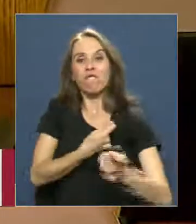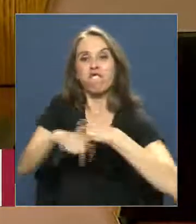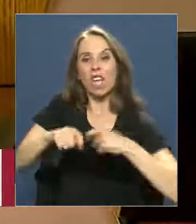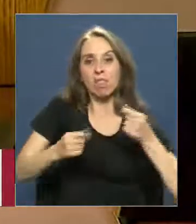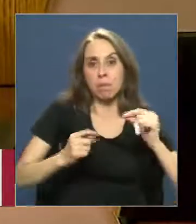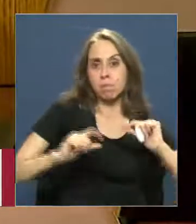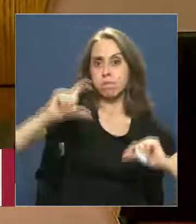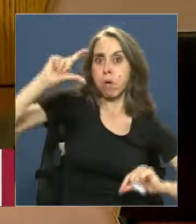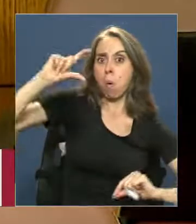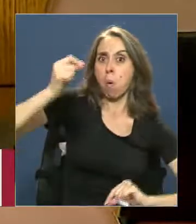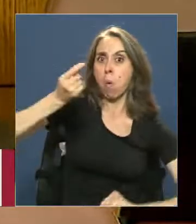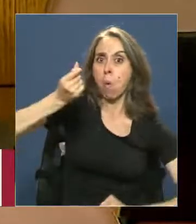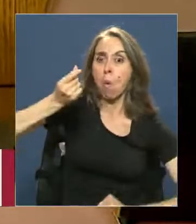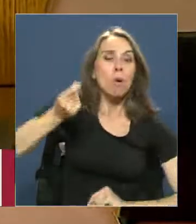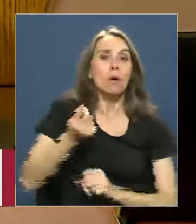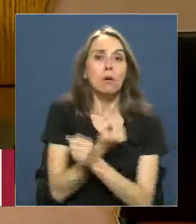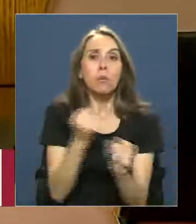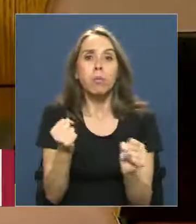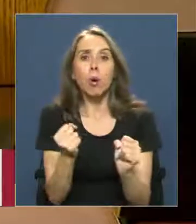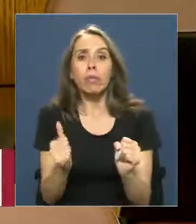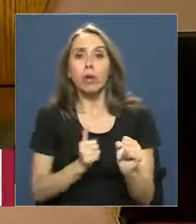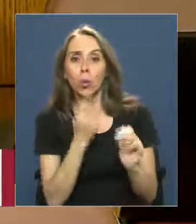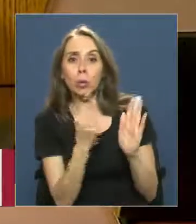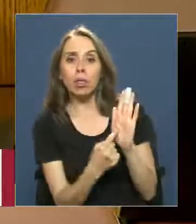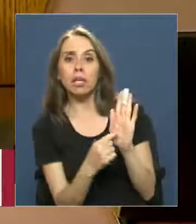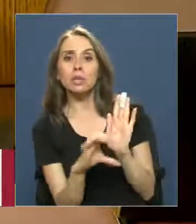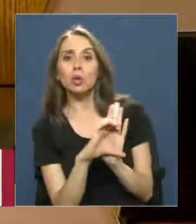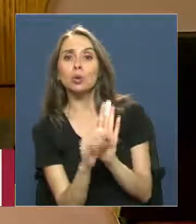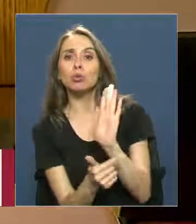cumpla lo que dice nuestra Constitución, ¿no es cierto?,